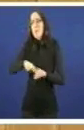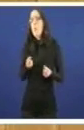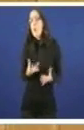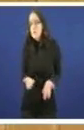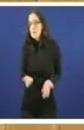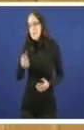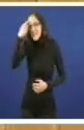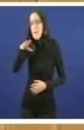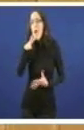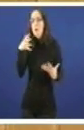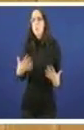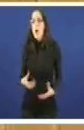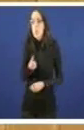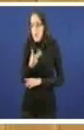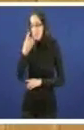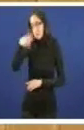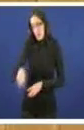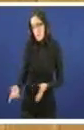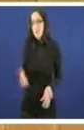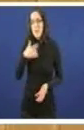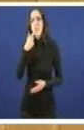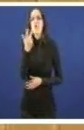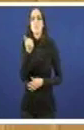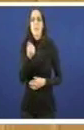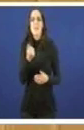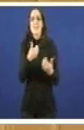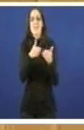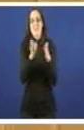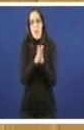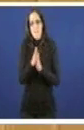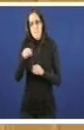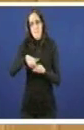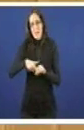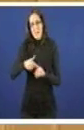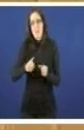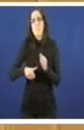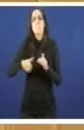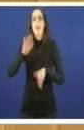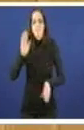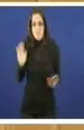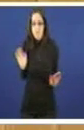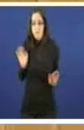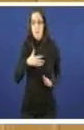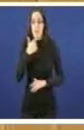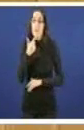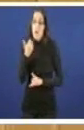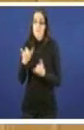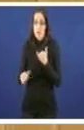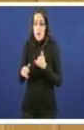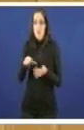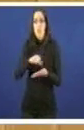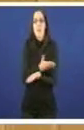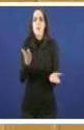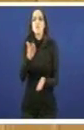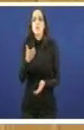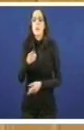cantas prazas hai en este momento máis de 2.100 prazas a maiores do que nos atopamos polo tanto a cidadanía é o que lle importa